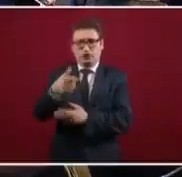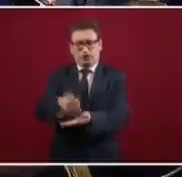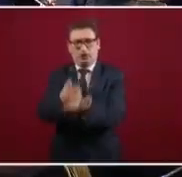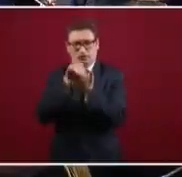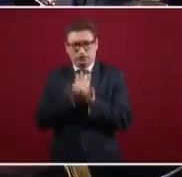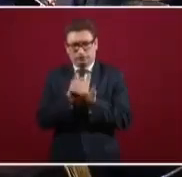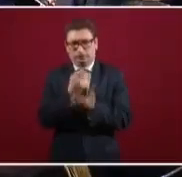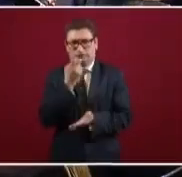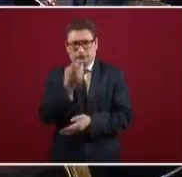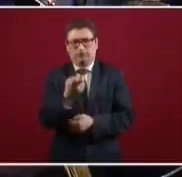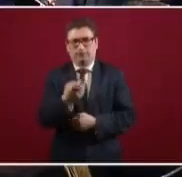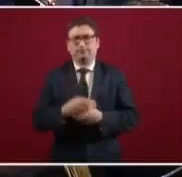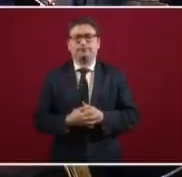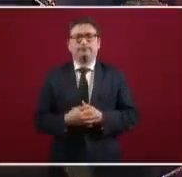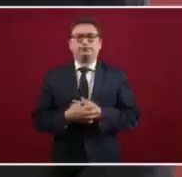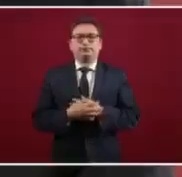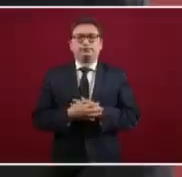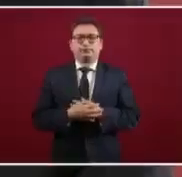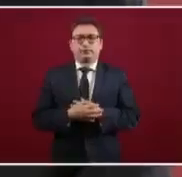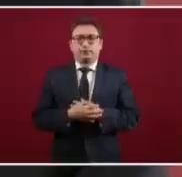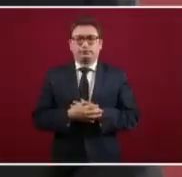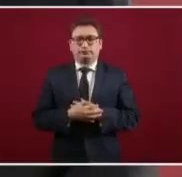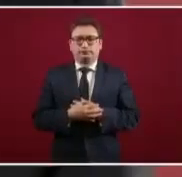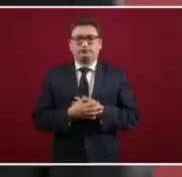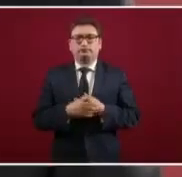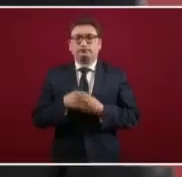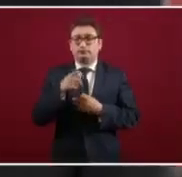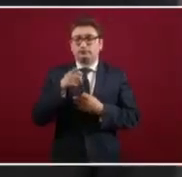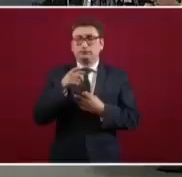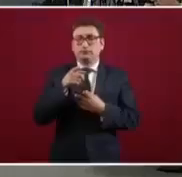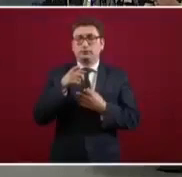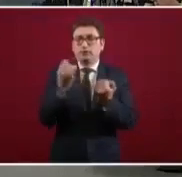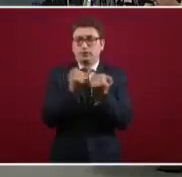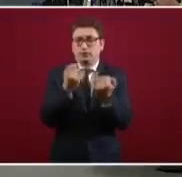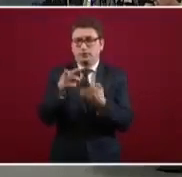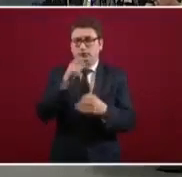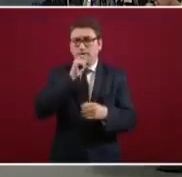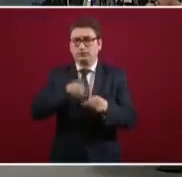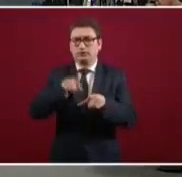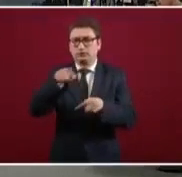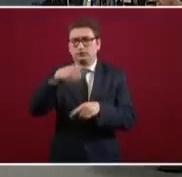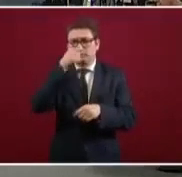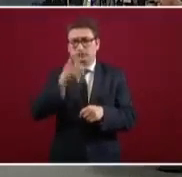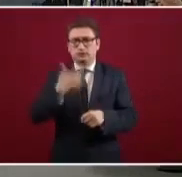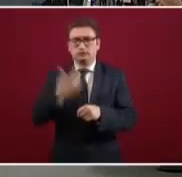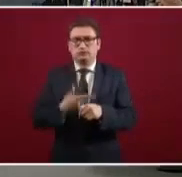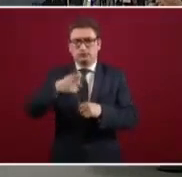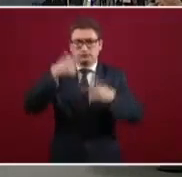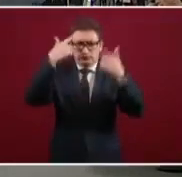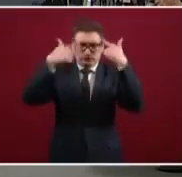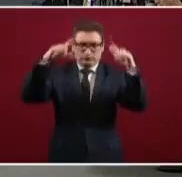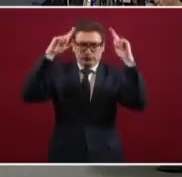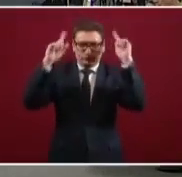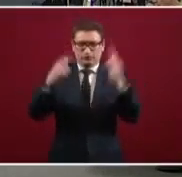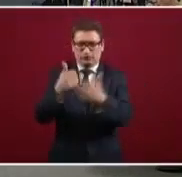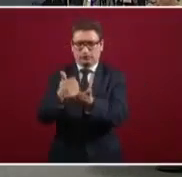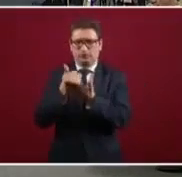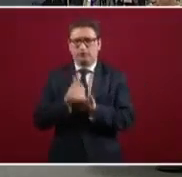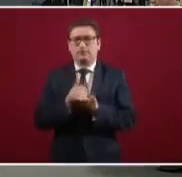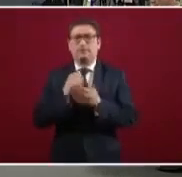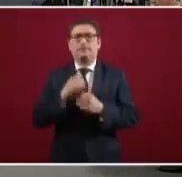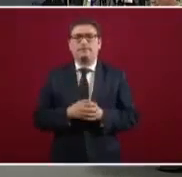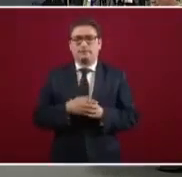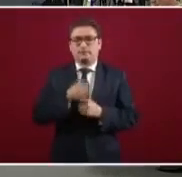con eso y nos da ayudando también la secretaria de marina y